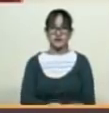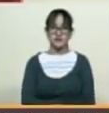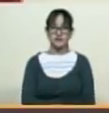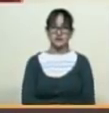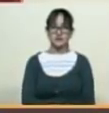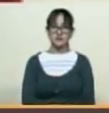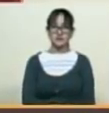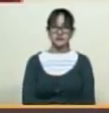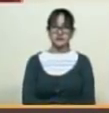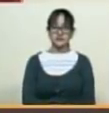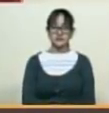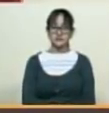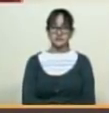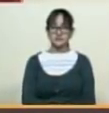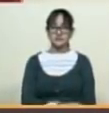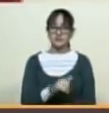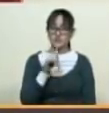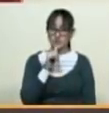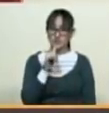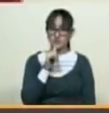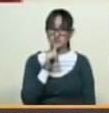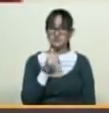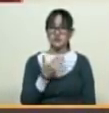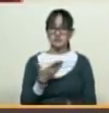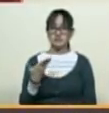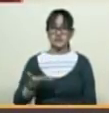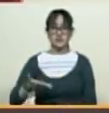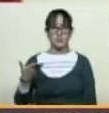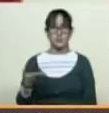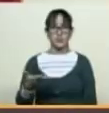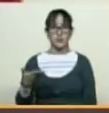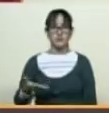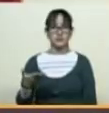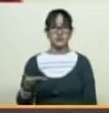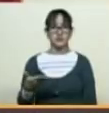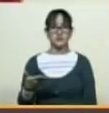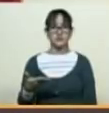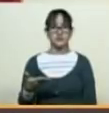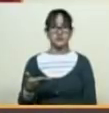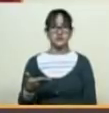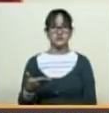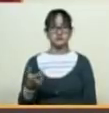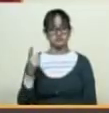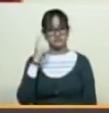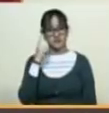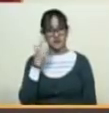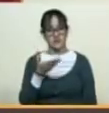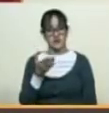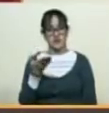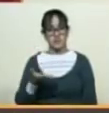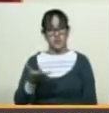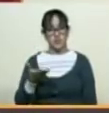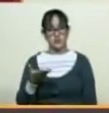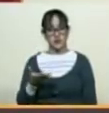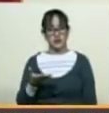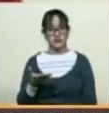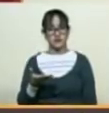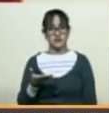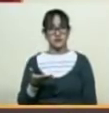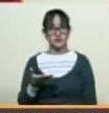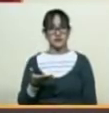Electoral. Es una información que queremos darle gran relevancia porque sabemos que es importante que de manera